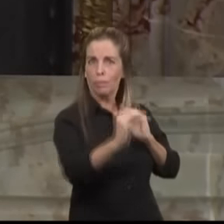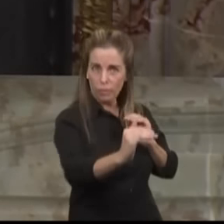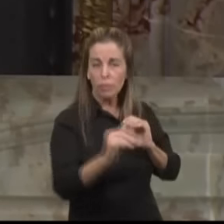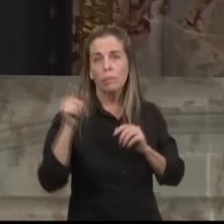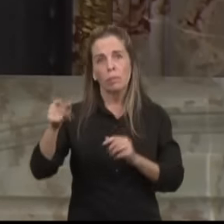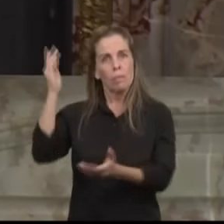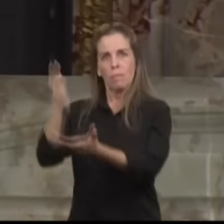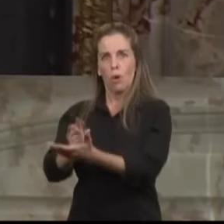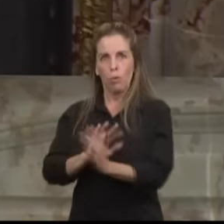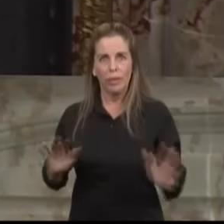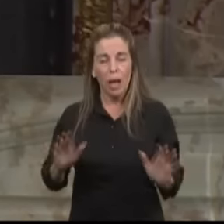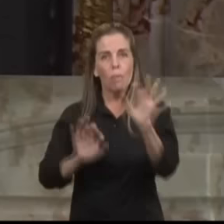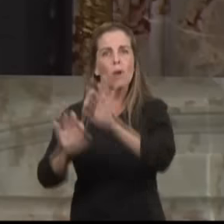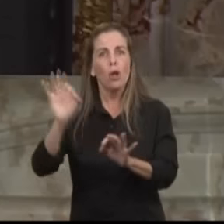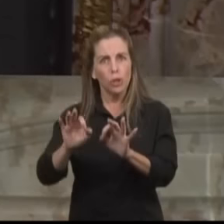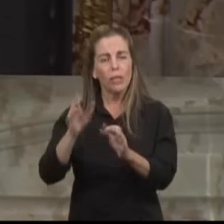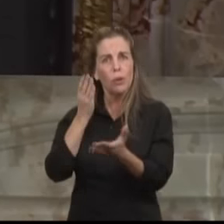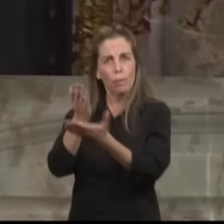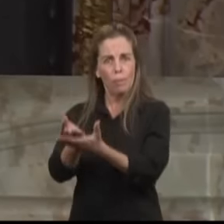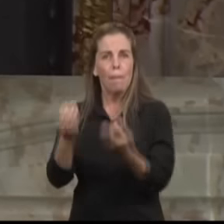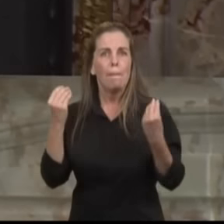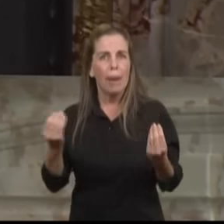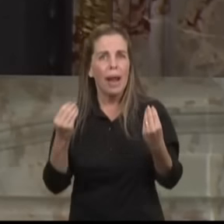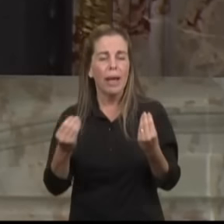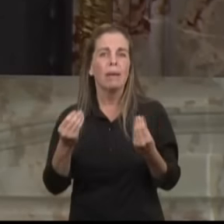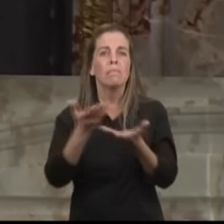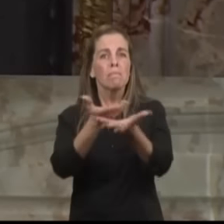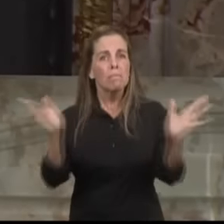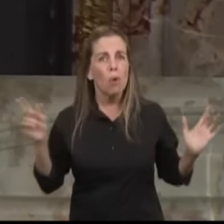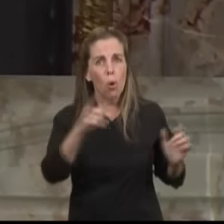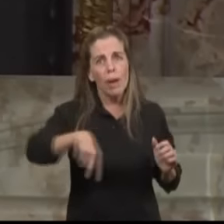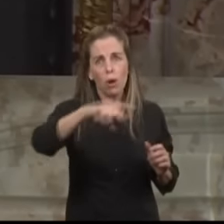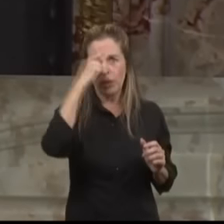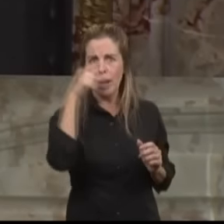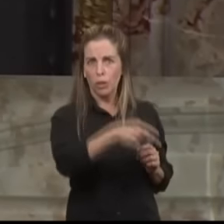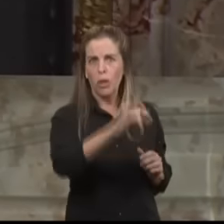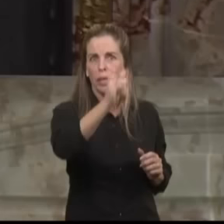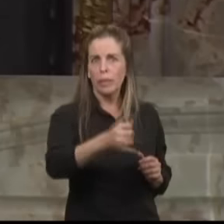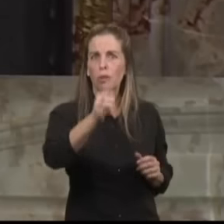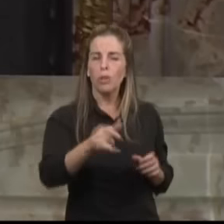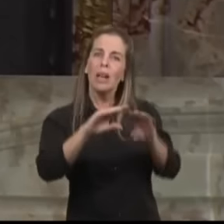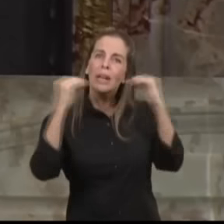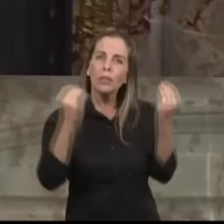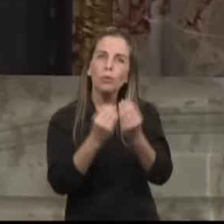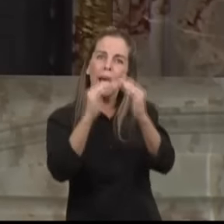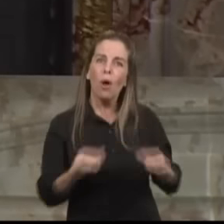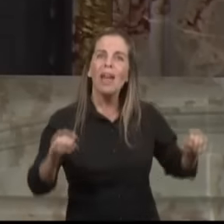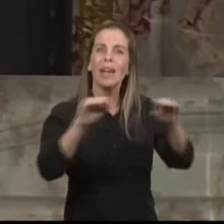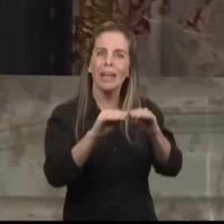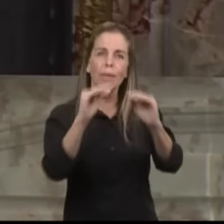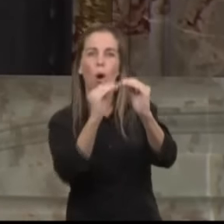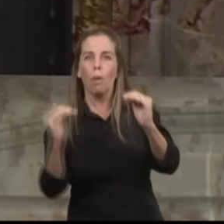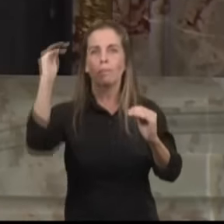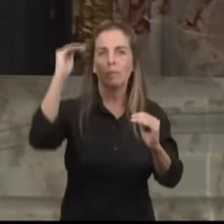fiscal estricta que le exige al sector público nacional obtener un resultado financiero con equilibrio o superávit.